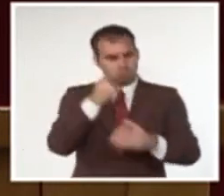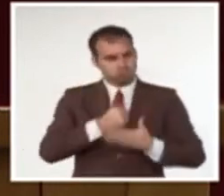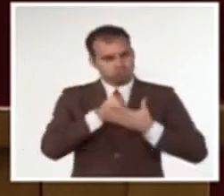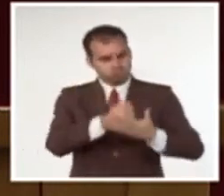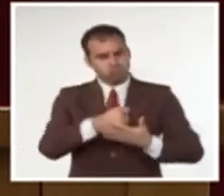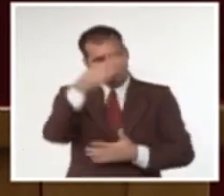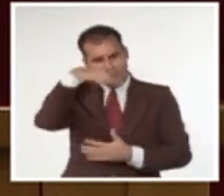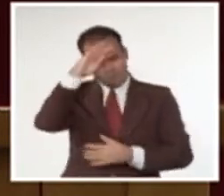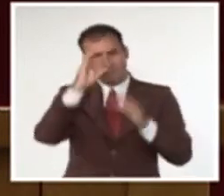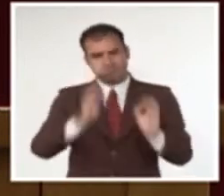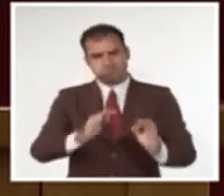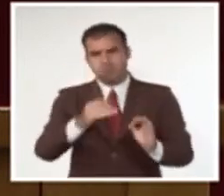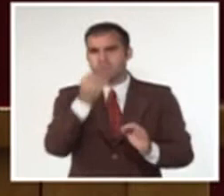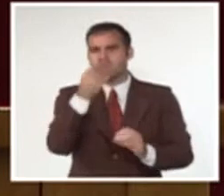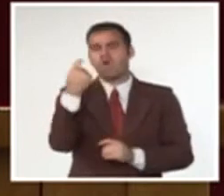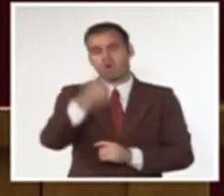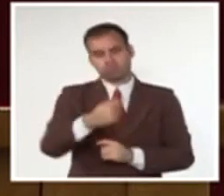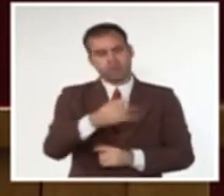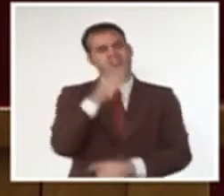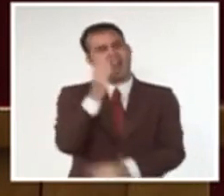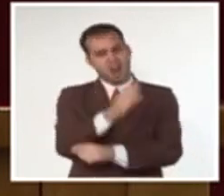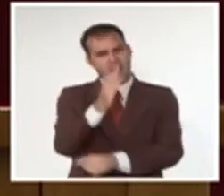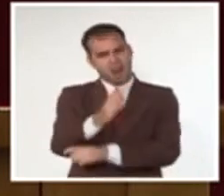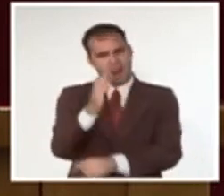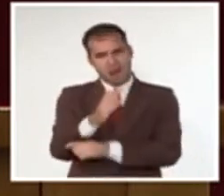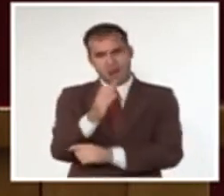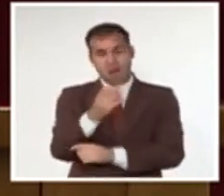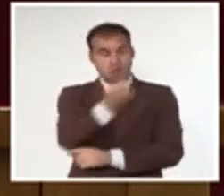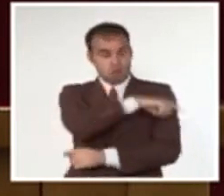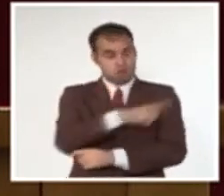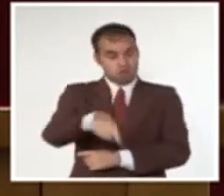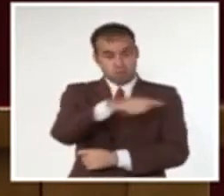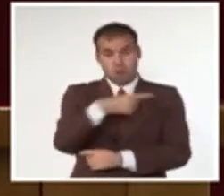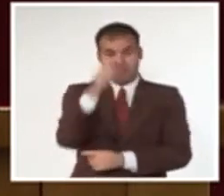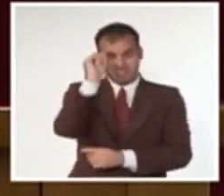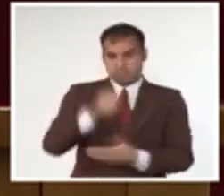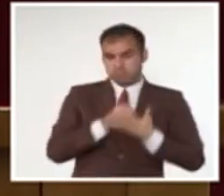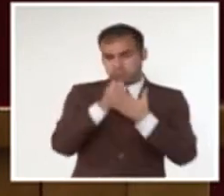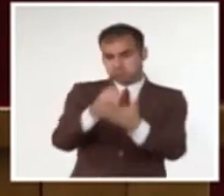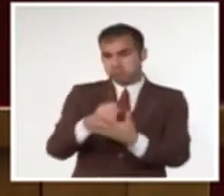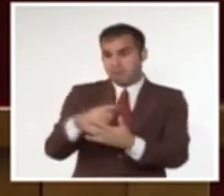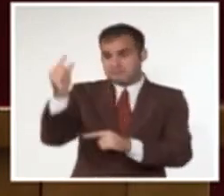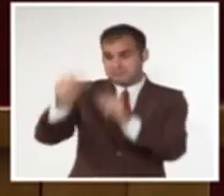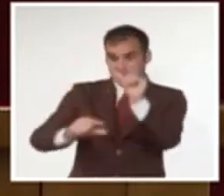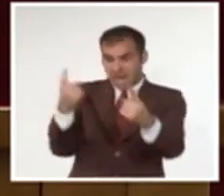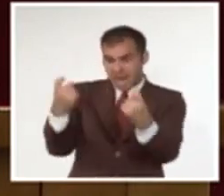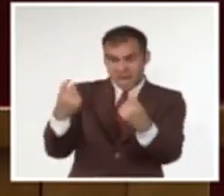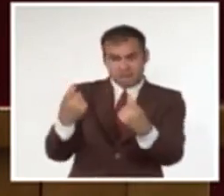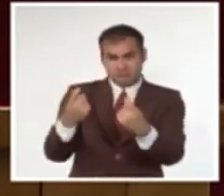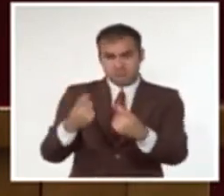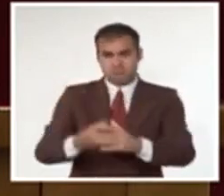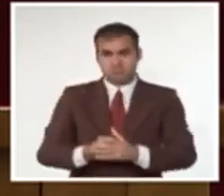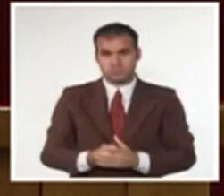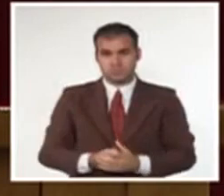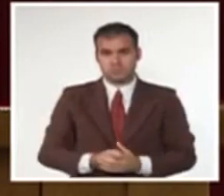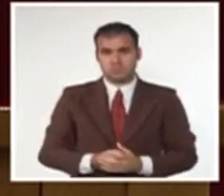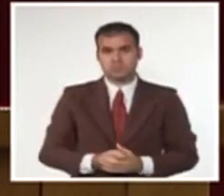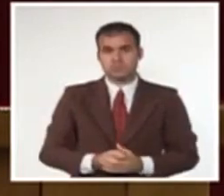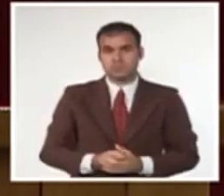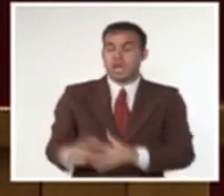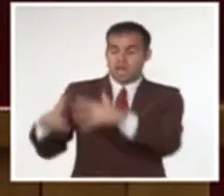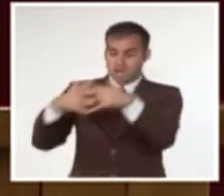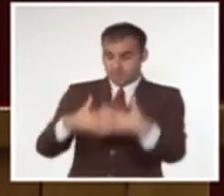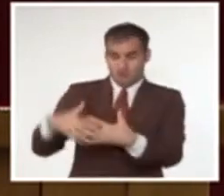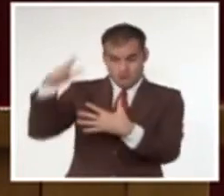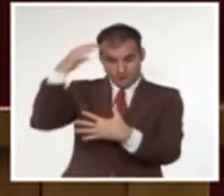de la justicia, de respeto por el aporte de nuestro pueblo a los más necesitados, de rechazo a los planes desestabilizadores del gobierno de